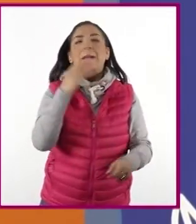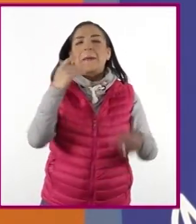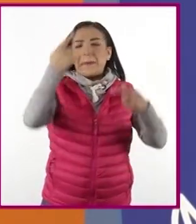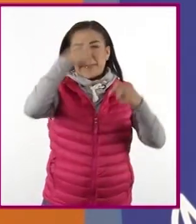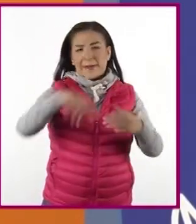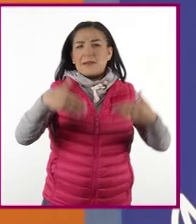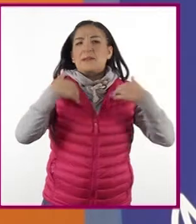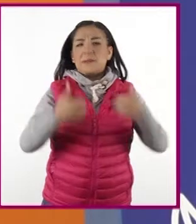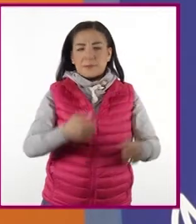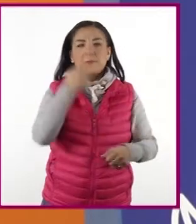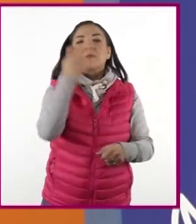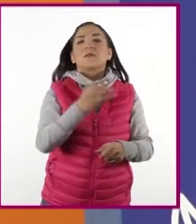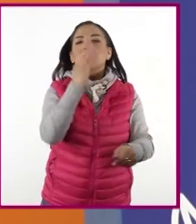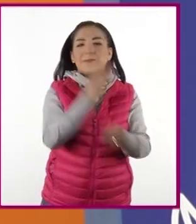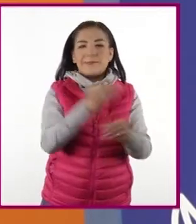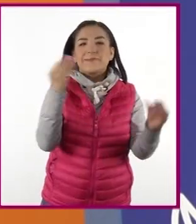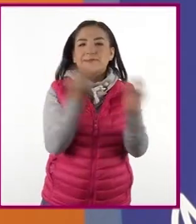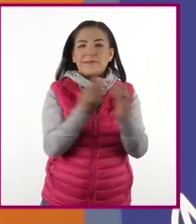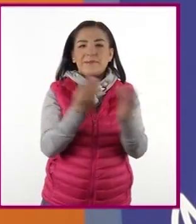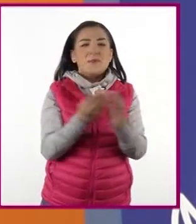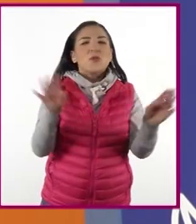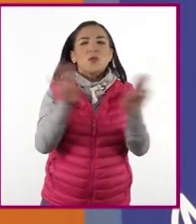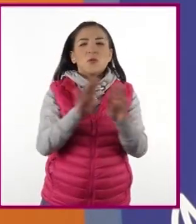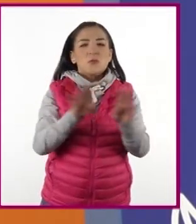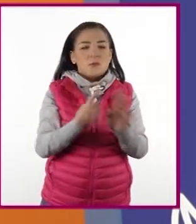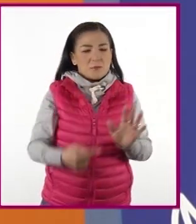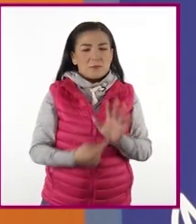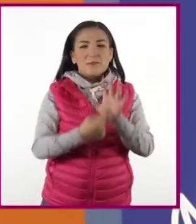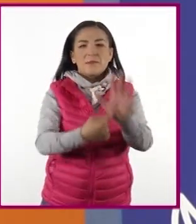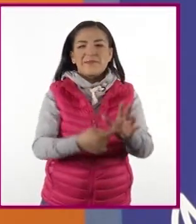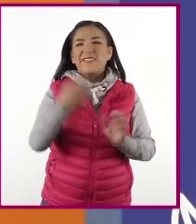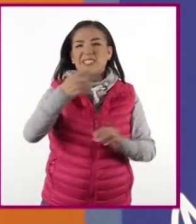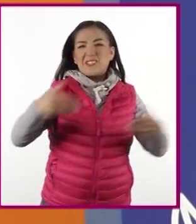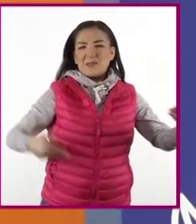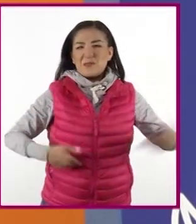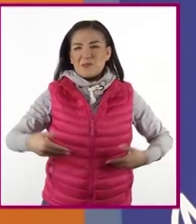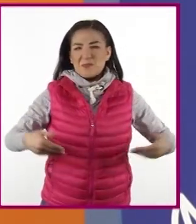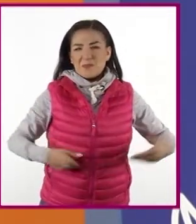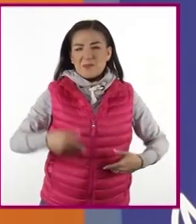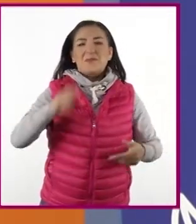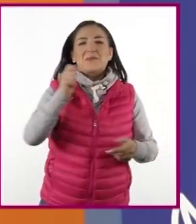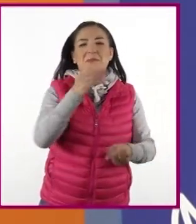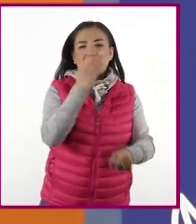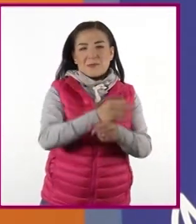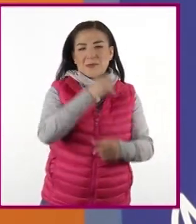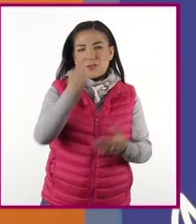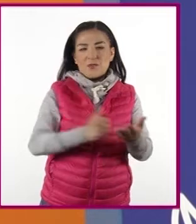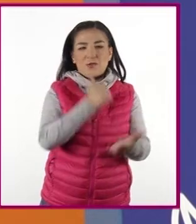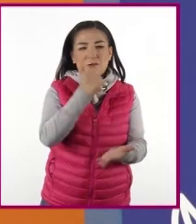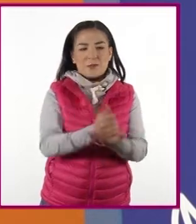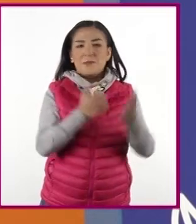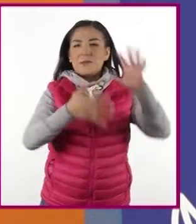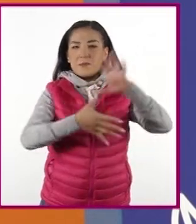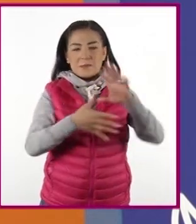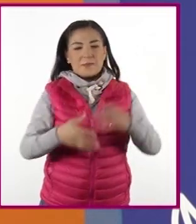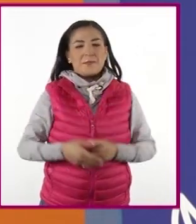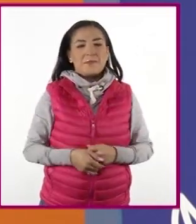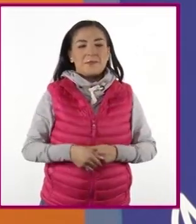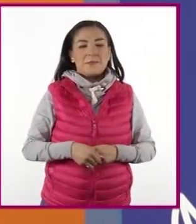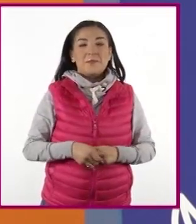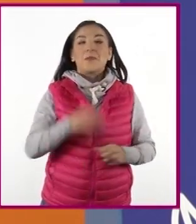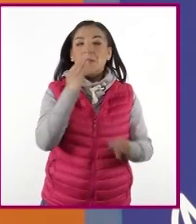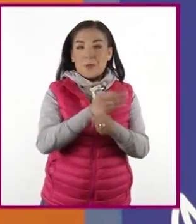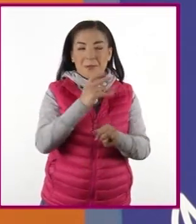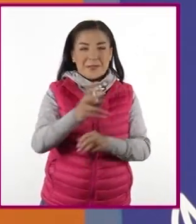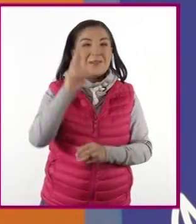esta sesión se hablará de cómo se manifestaron estas inconformidades en las ciudades novohispanas. Así que quédense